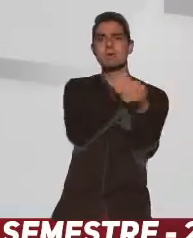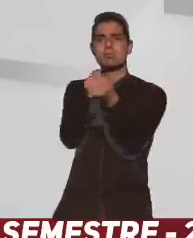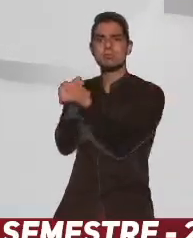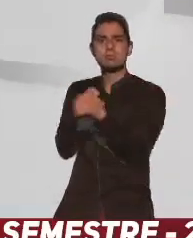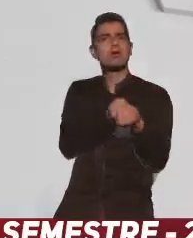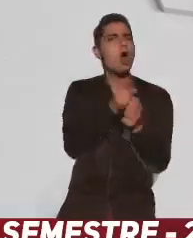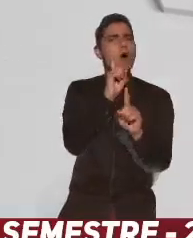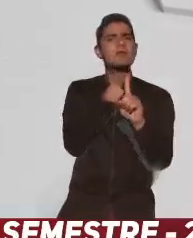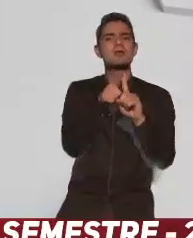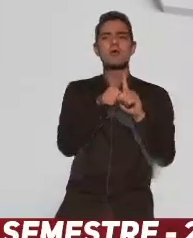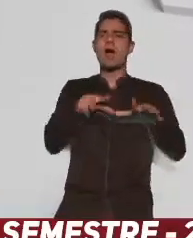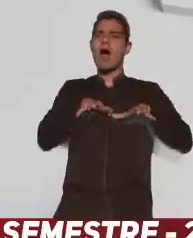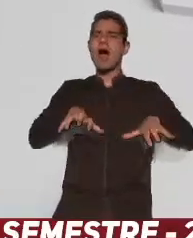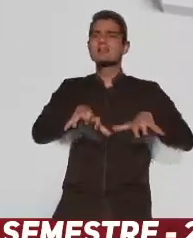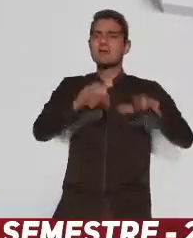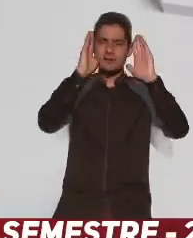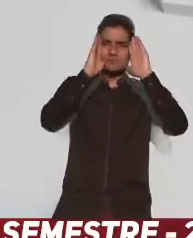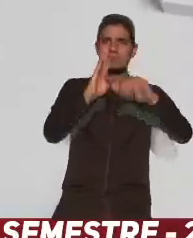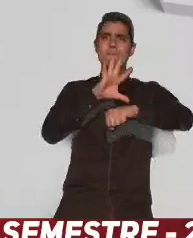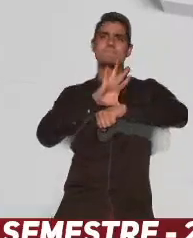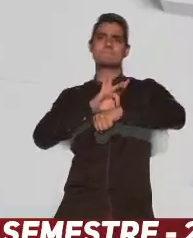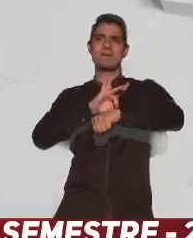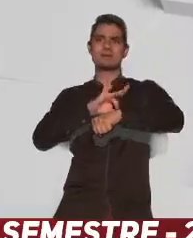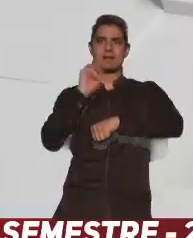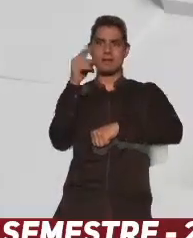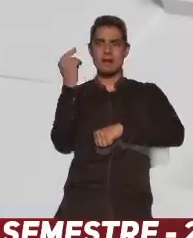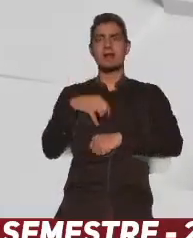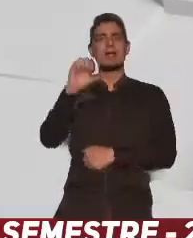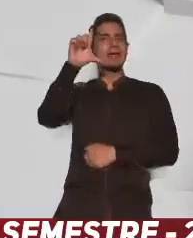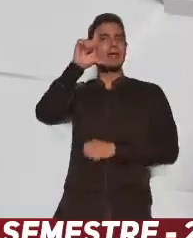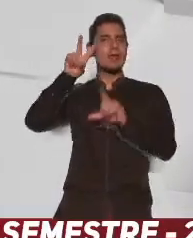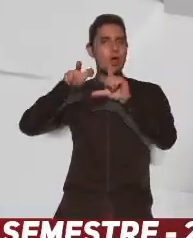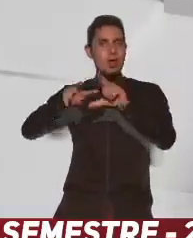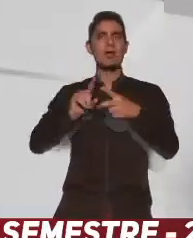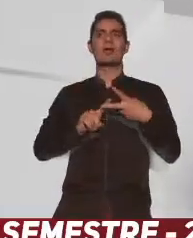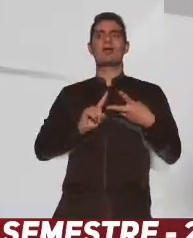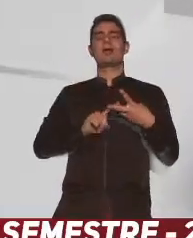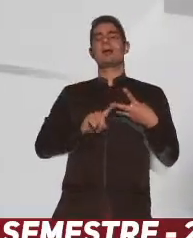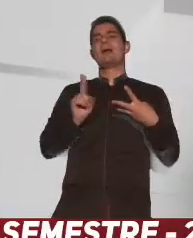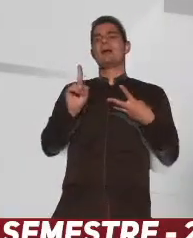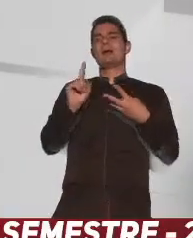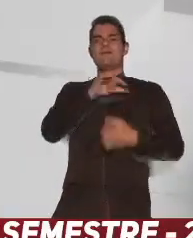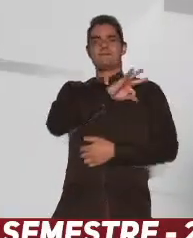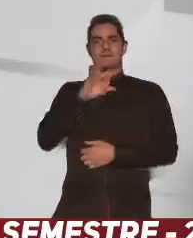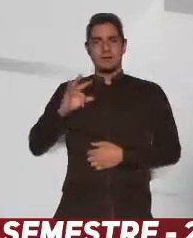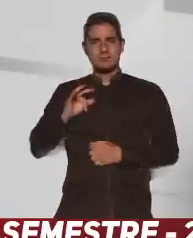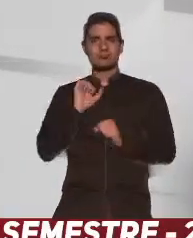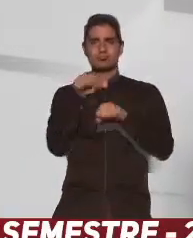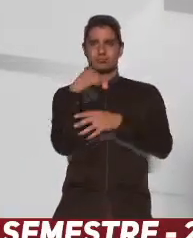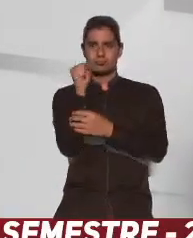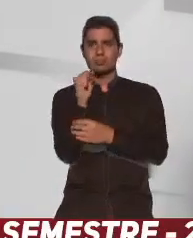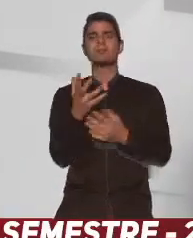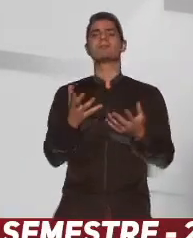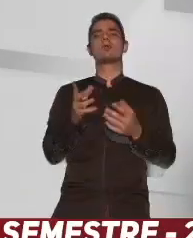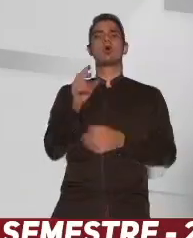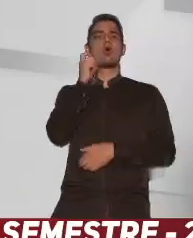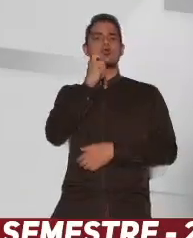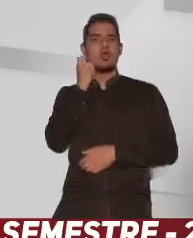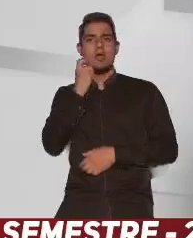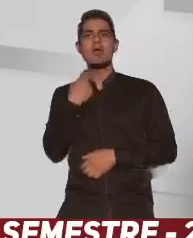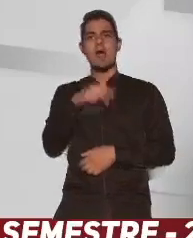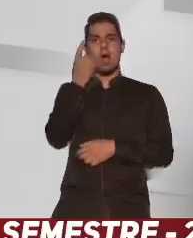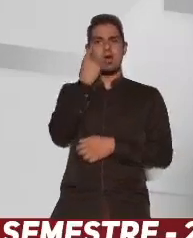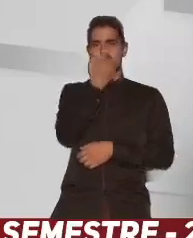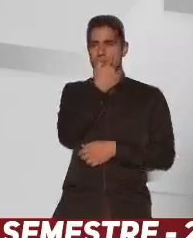medicina general, ginecología, fisioterapia, odontología, optometría, psicología,